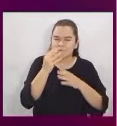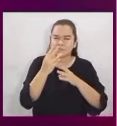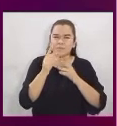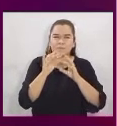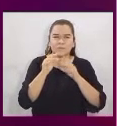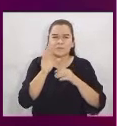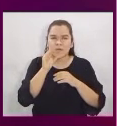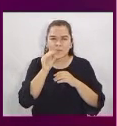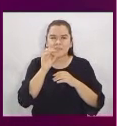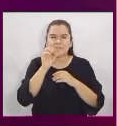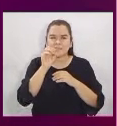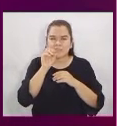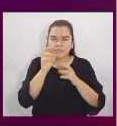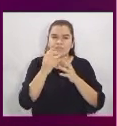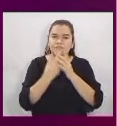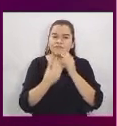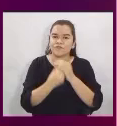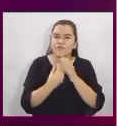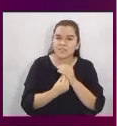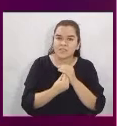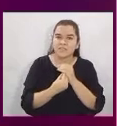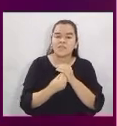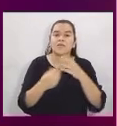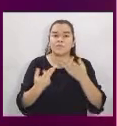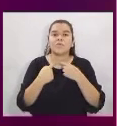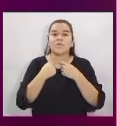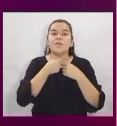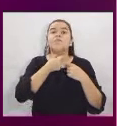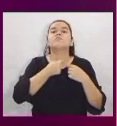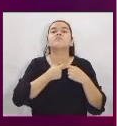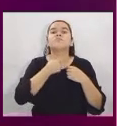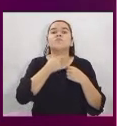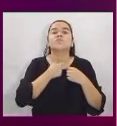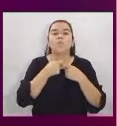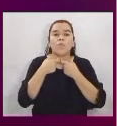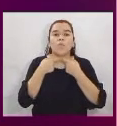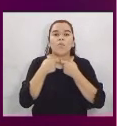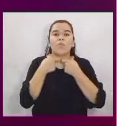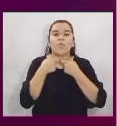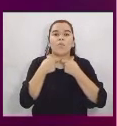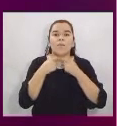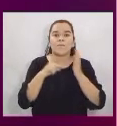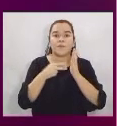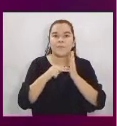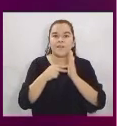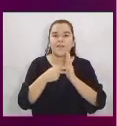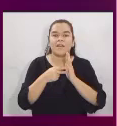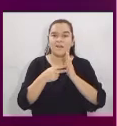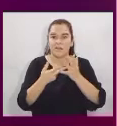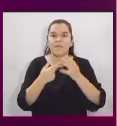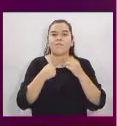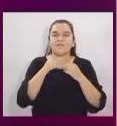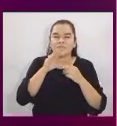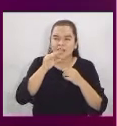no bien articulada, es una voz típica de las personas que tienen un mal manejo